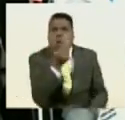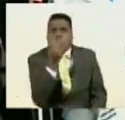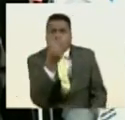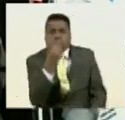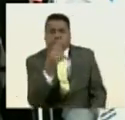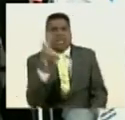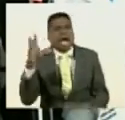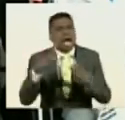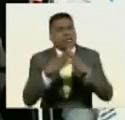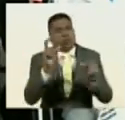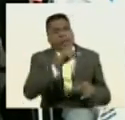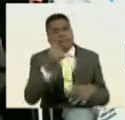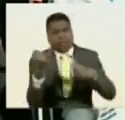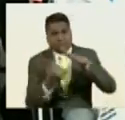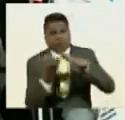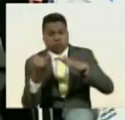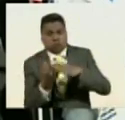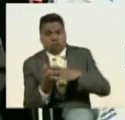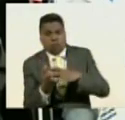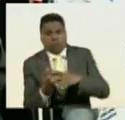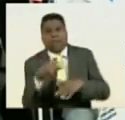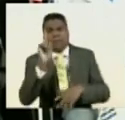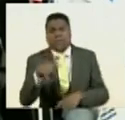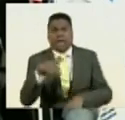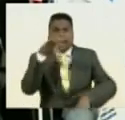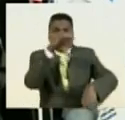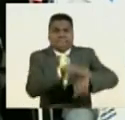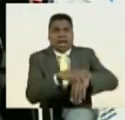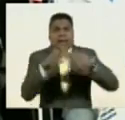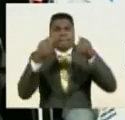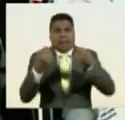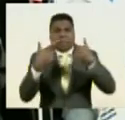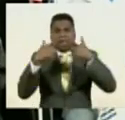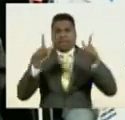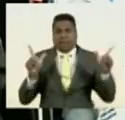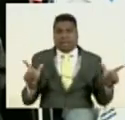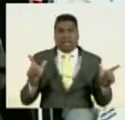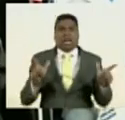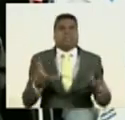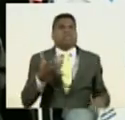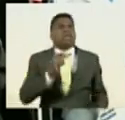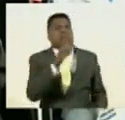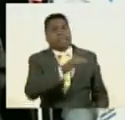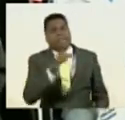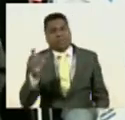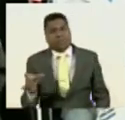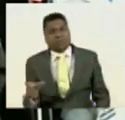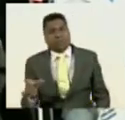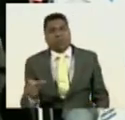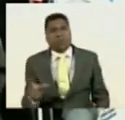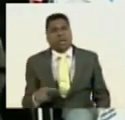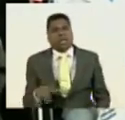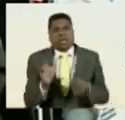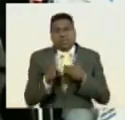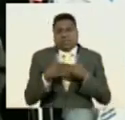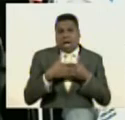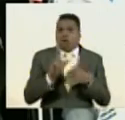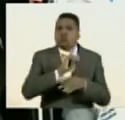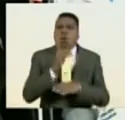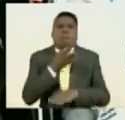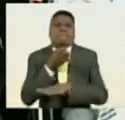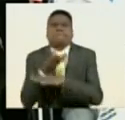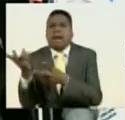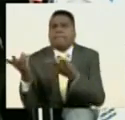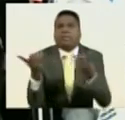los privados de libertad, a quienes los organismos de seguridad les restringen las visitas,